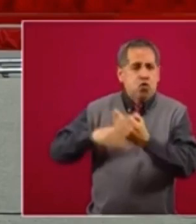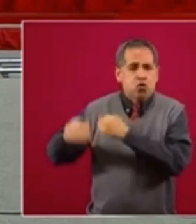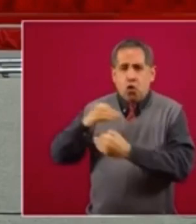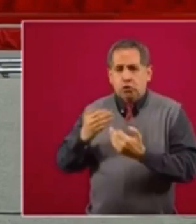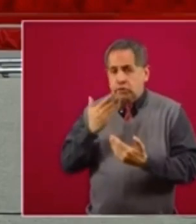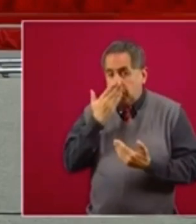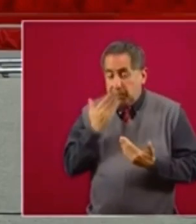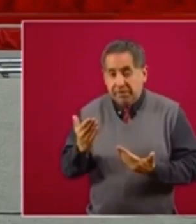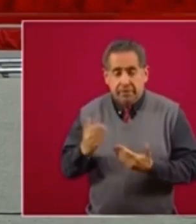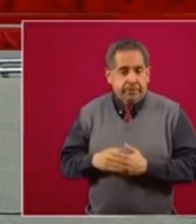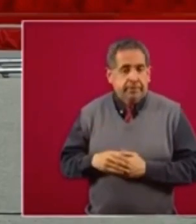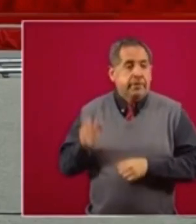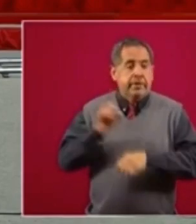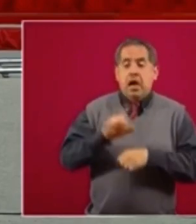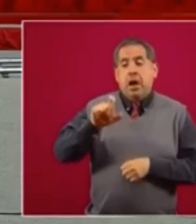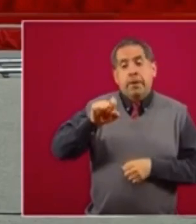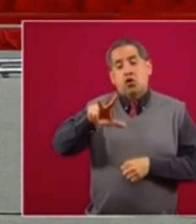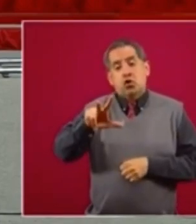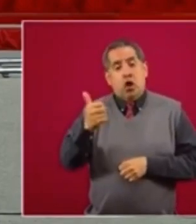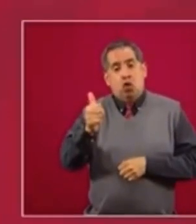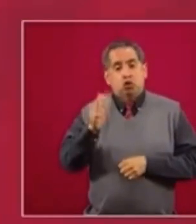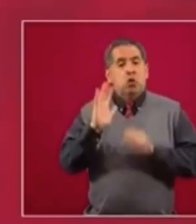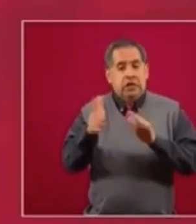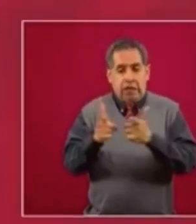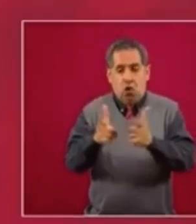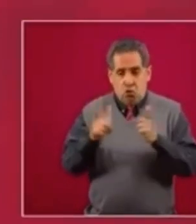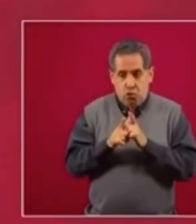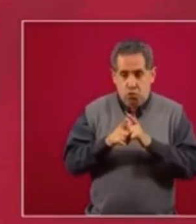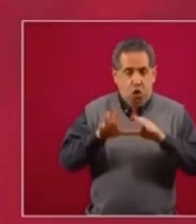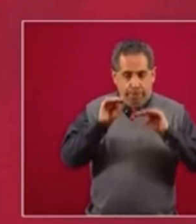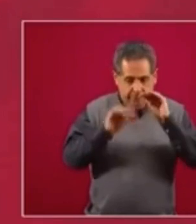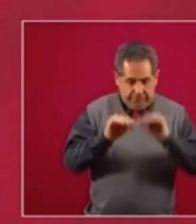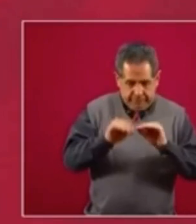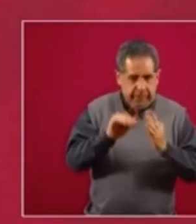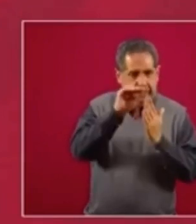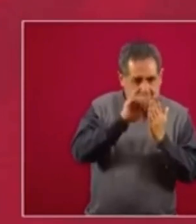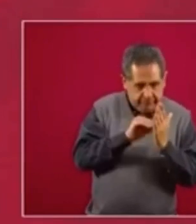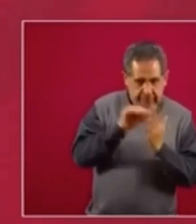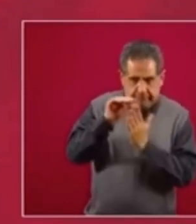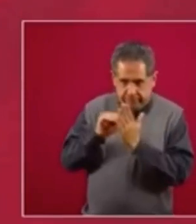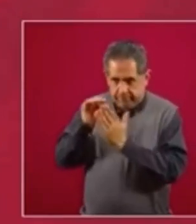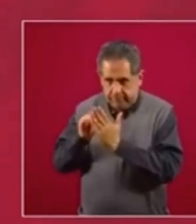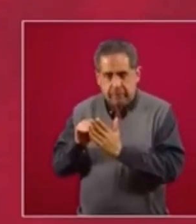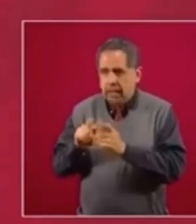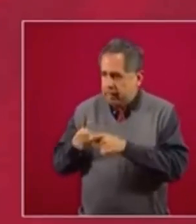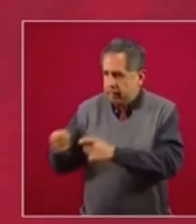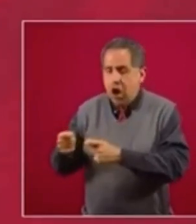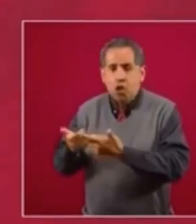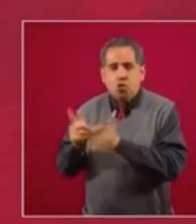El 28 de agosto vamos a tener los grupos armados de todos los reinscritos